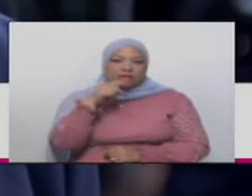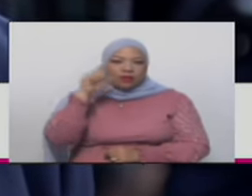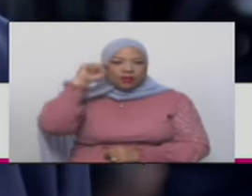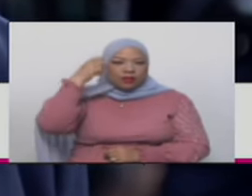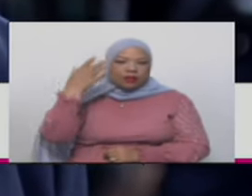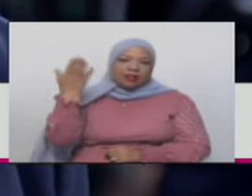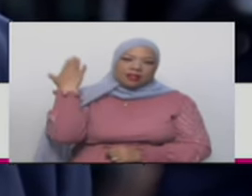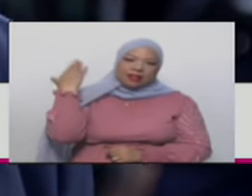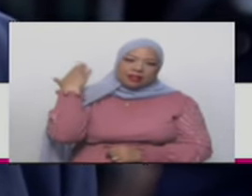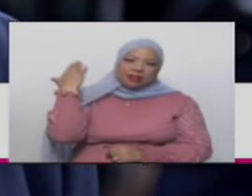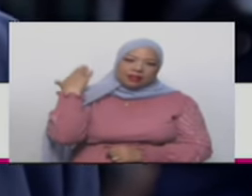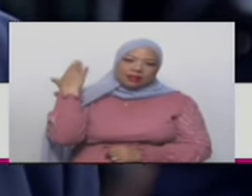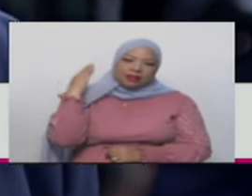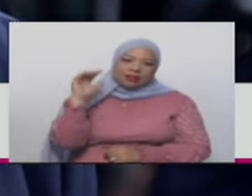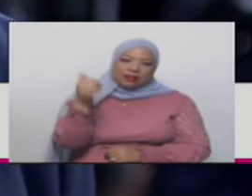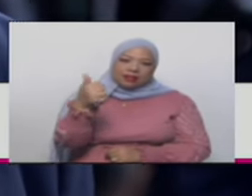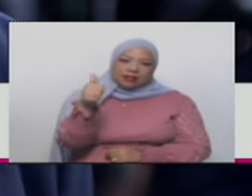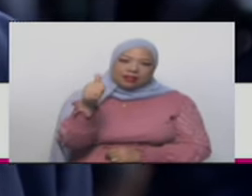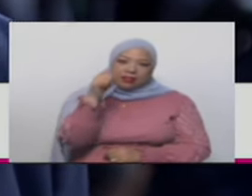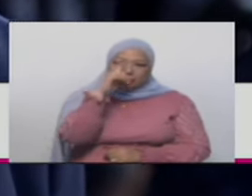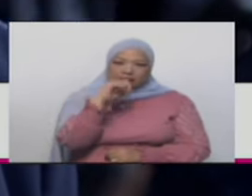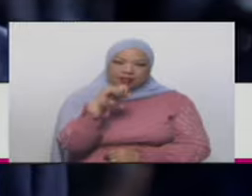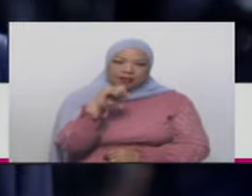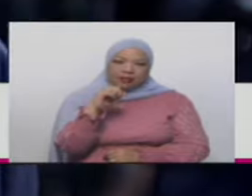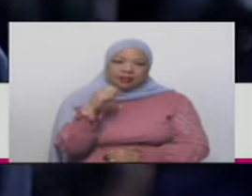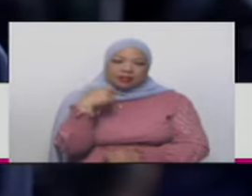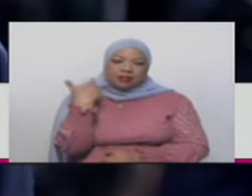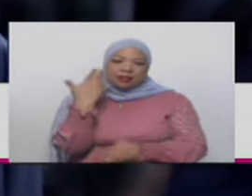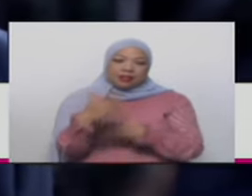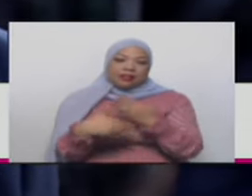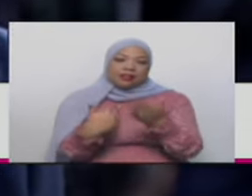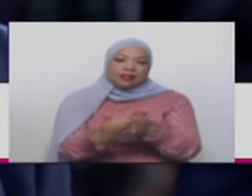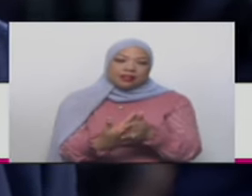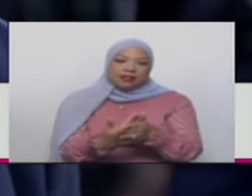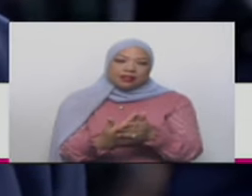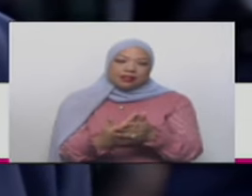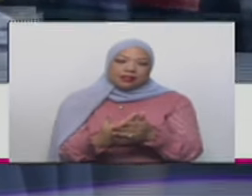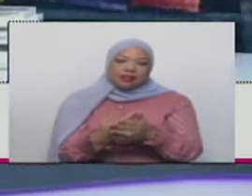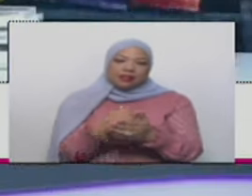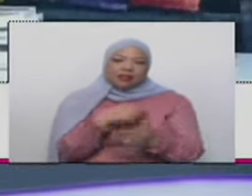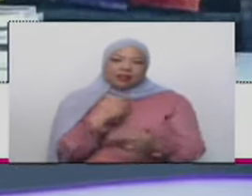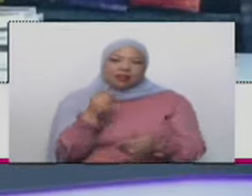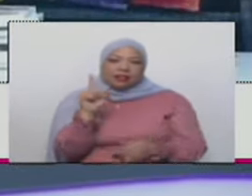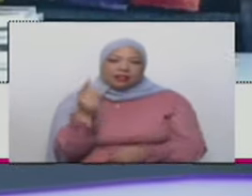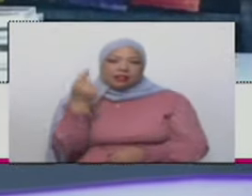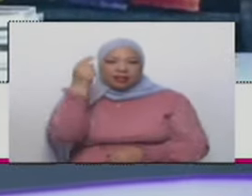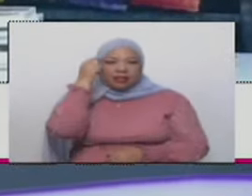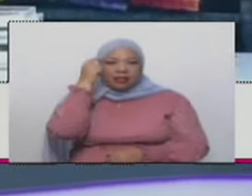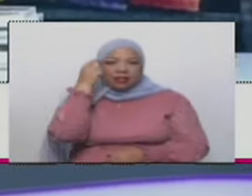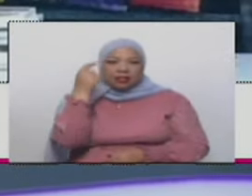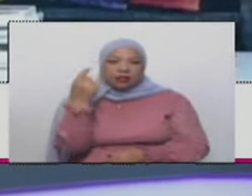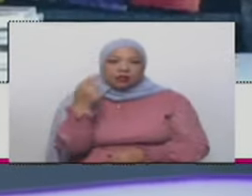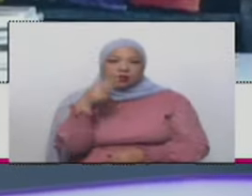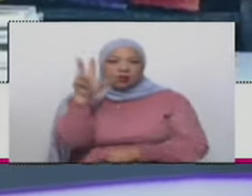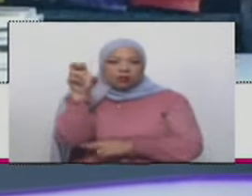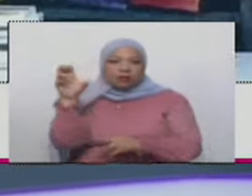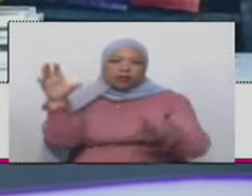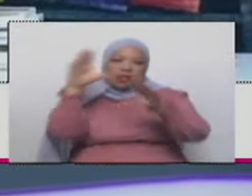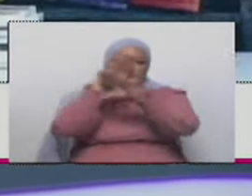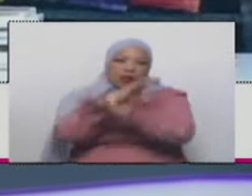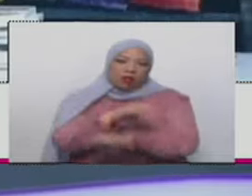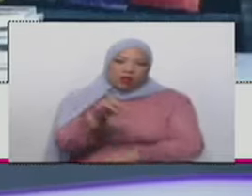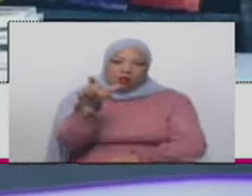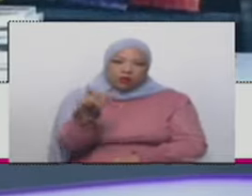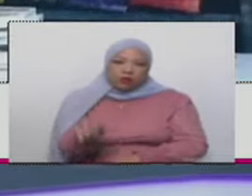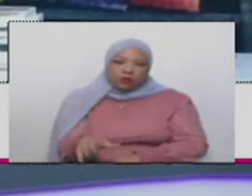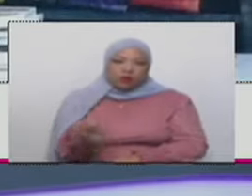hablamos? Mira todo. Fue el día que asesinaron a Robert Serra, era viernes en la noche. Y yo estaba